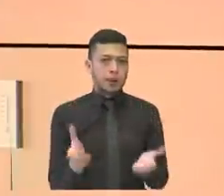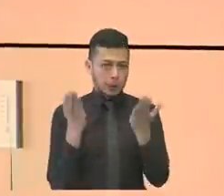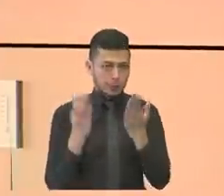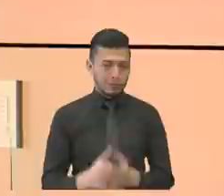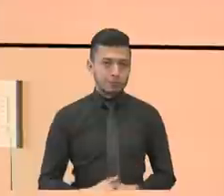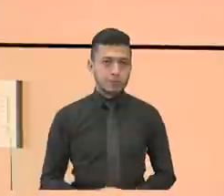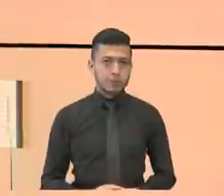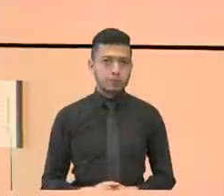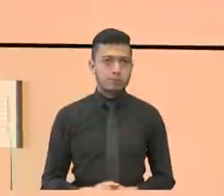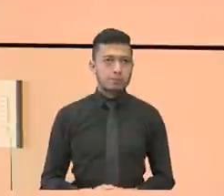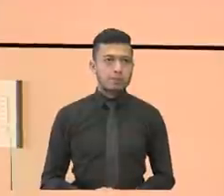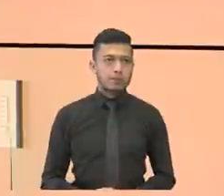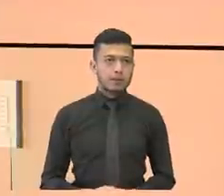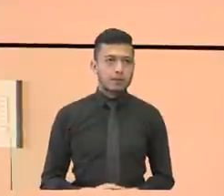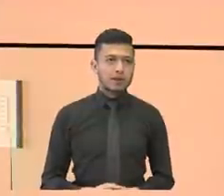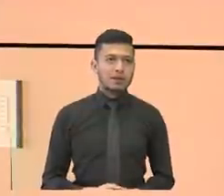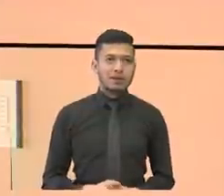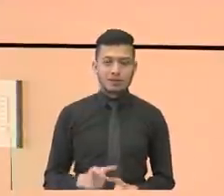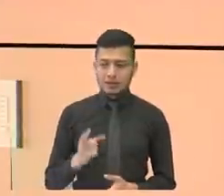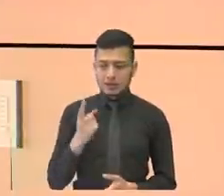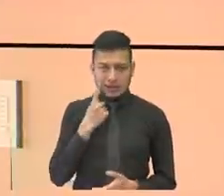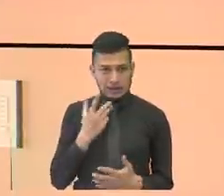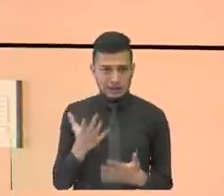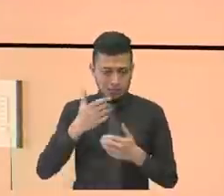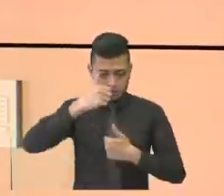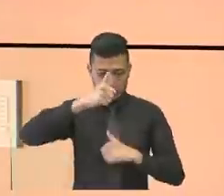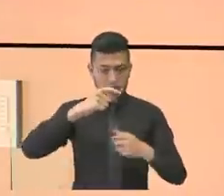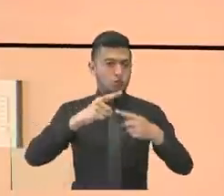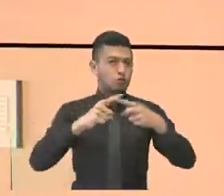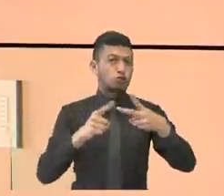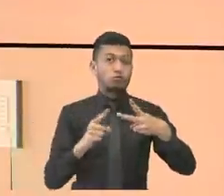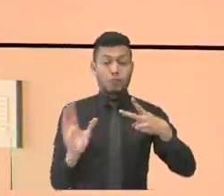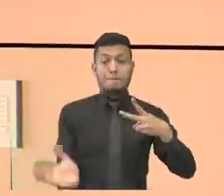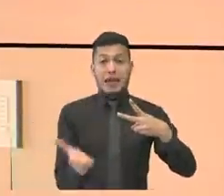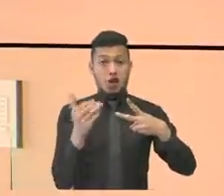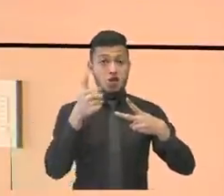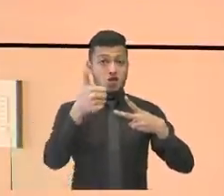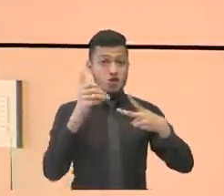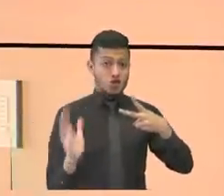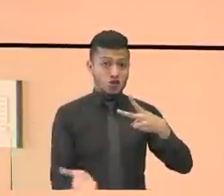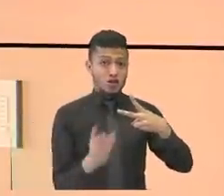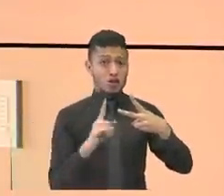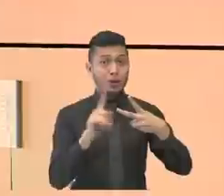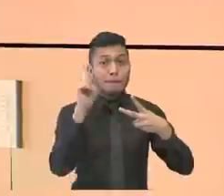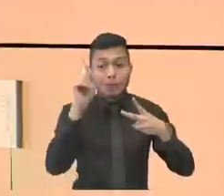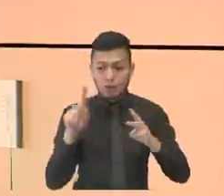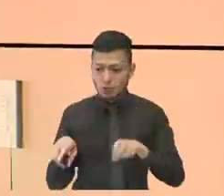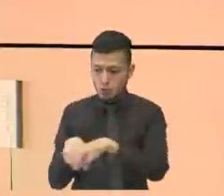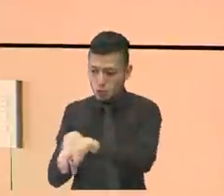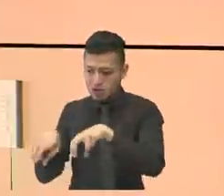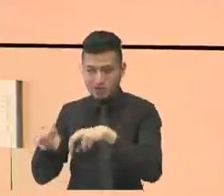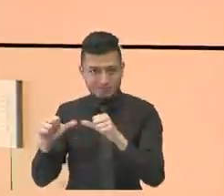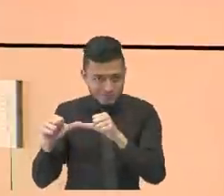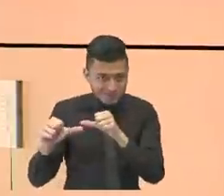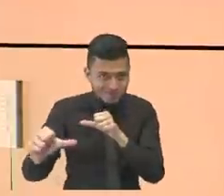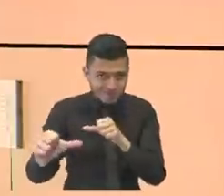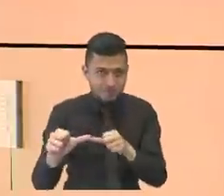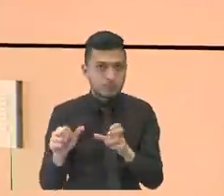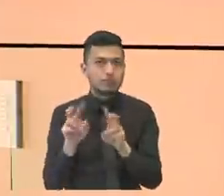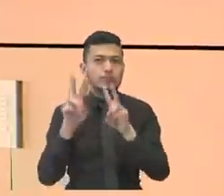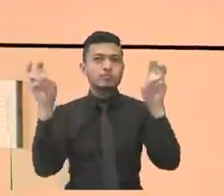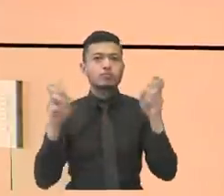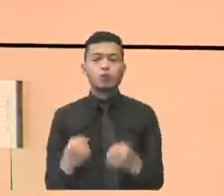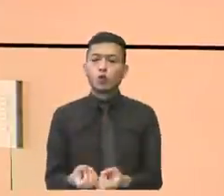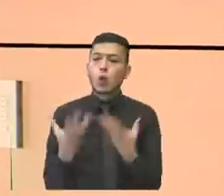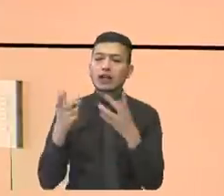Entonces, mejora en dos criterios muchísimo, pero en movilidad sostenible en términos del número de